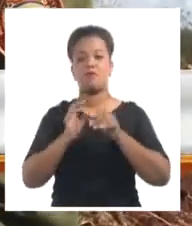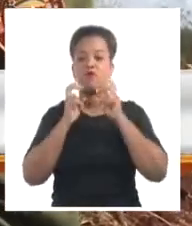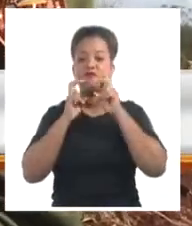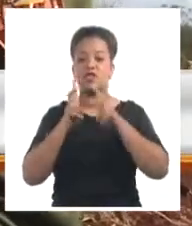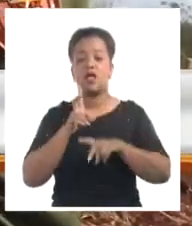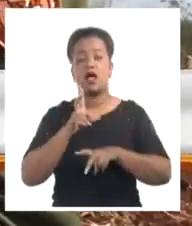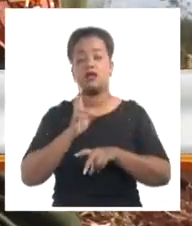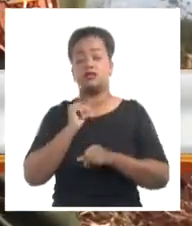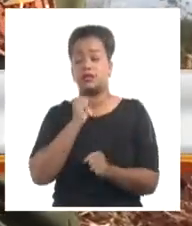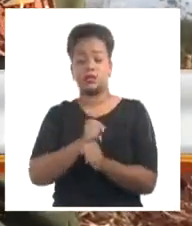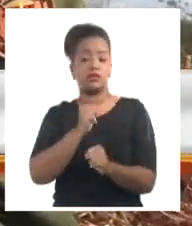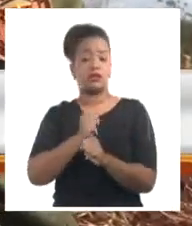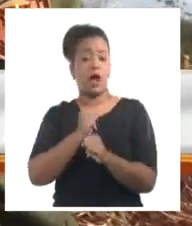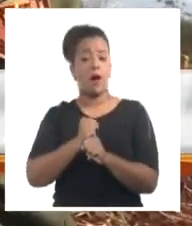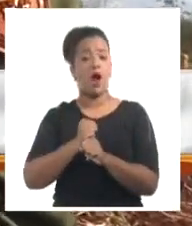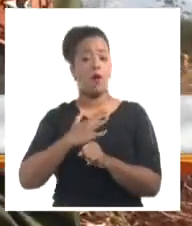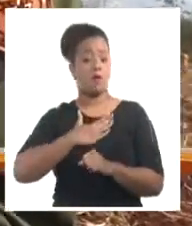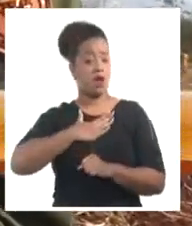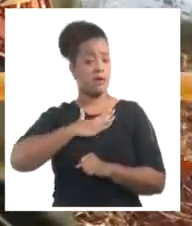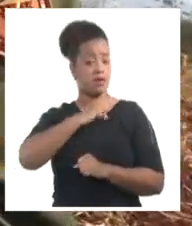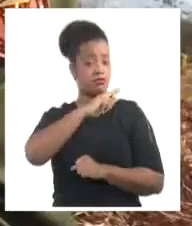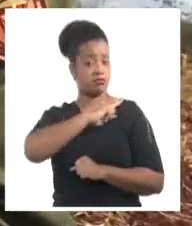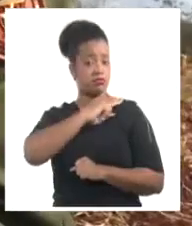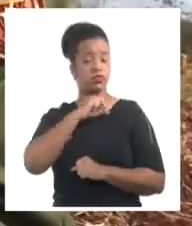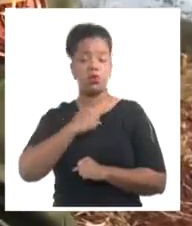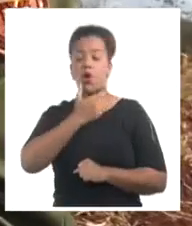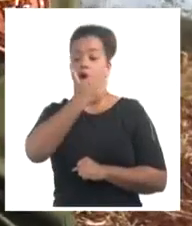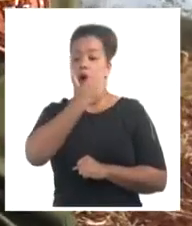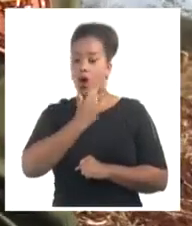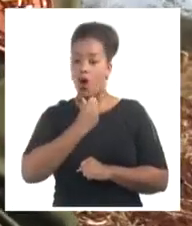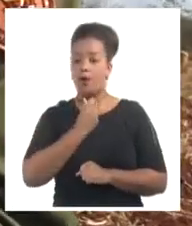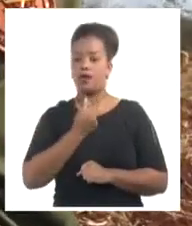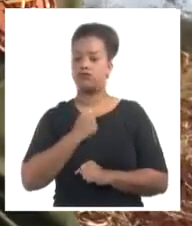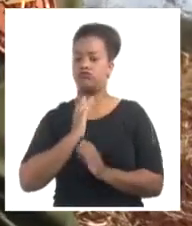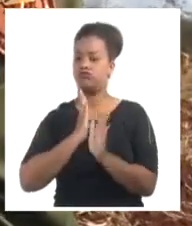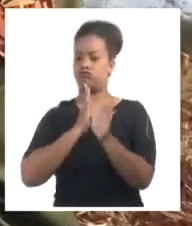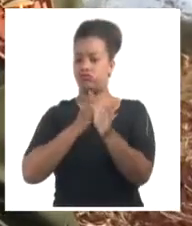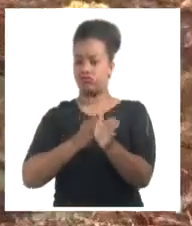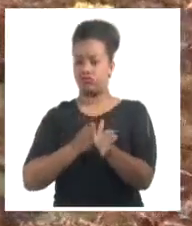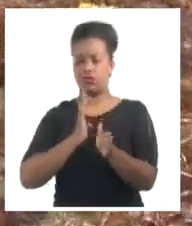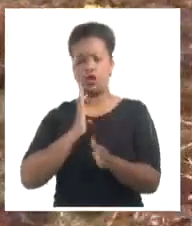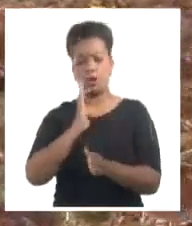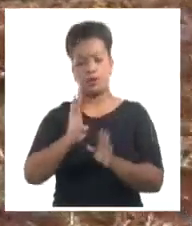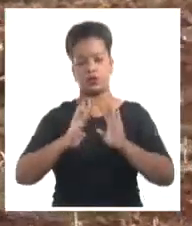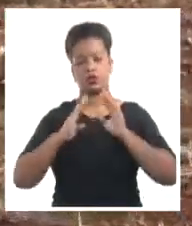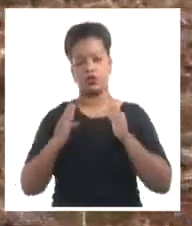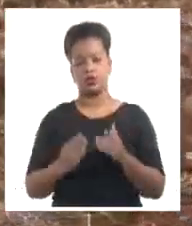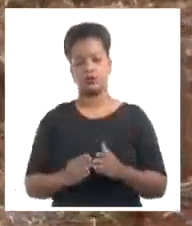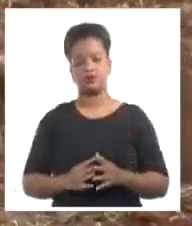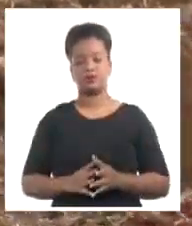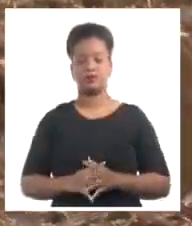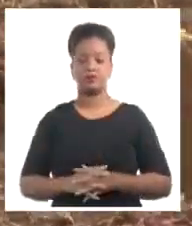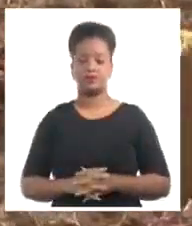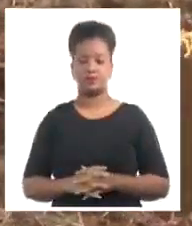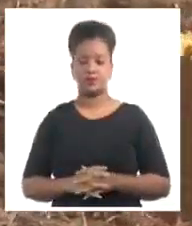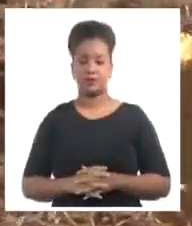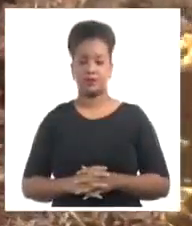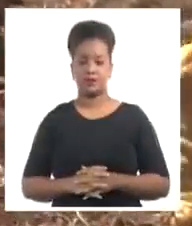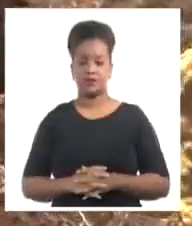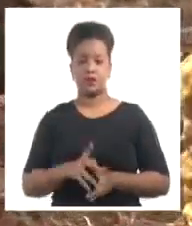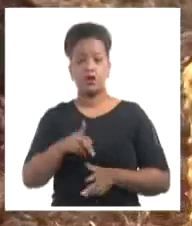cadete y bueno, ser jóvenes dignos, garantes de disciplina y admiración por todo. Los rendimientos